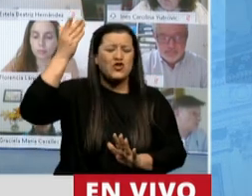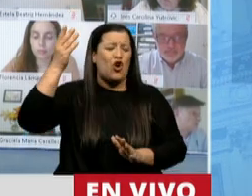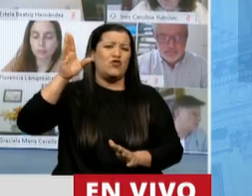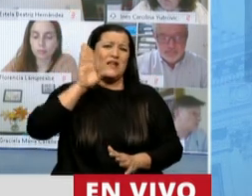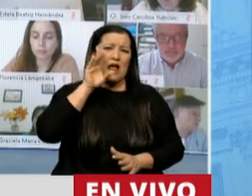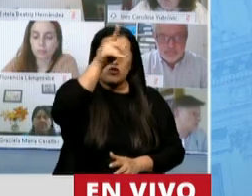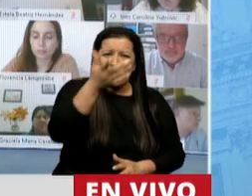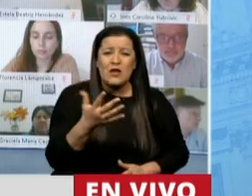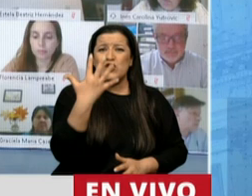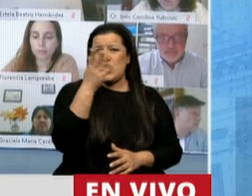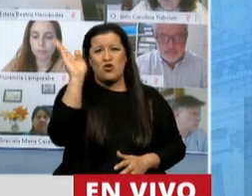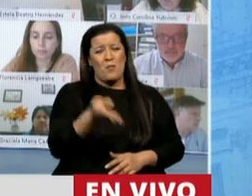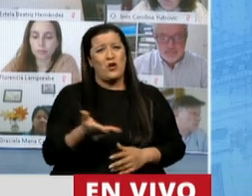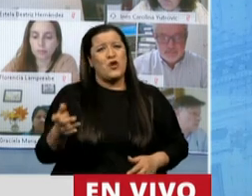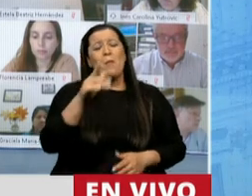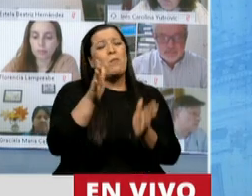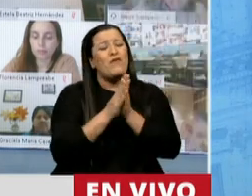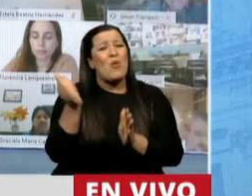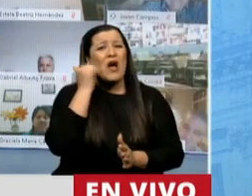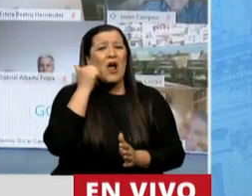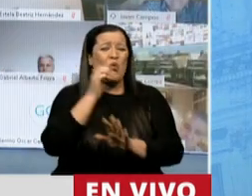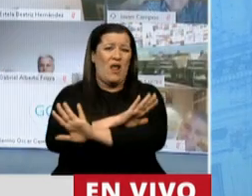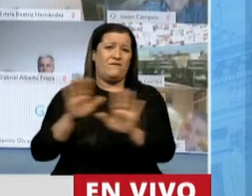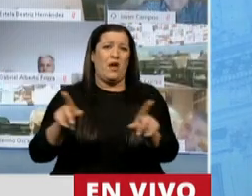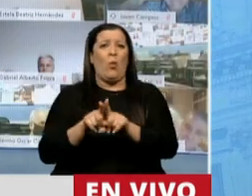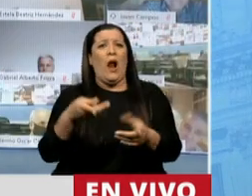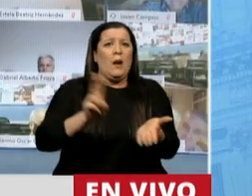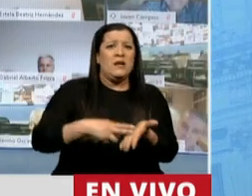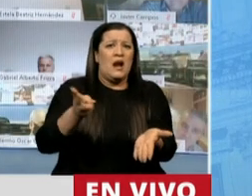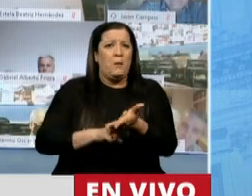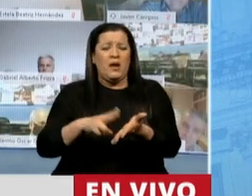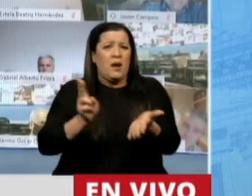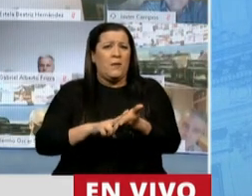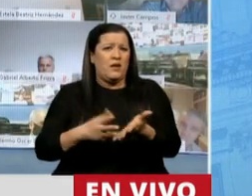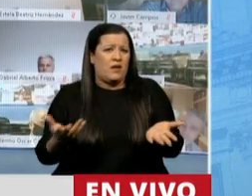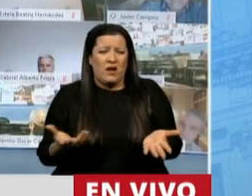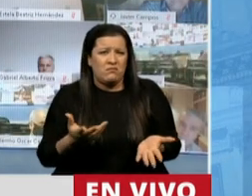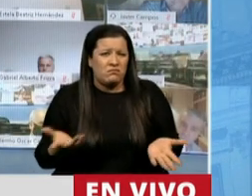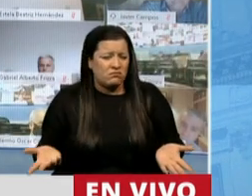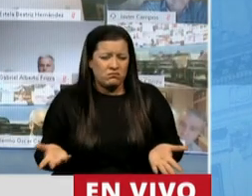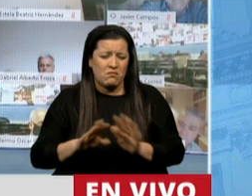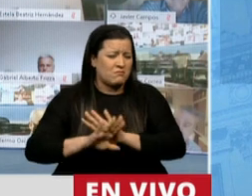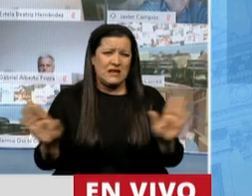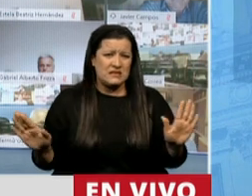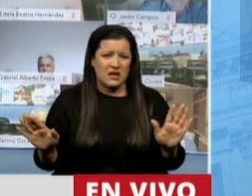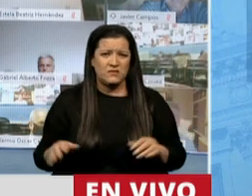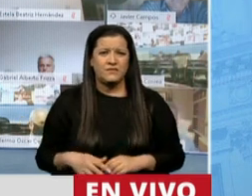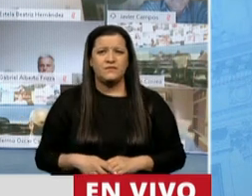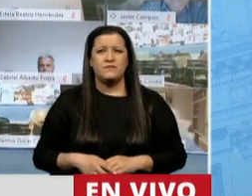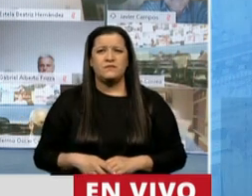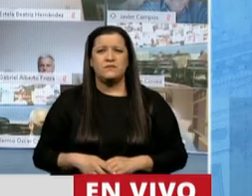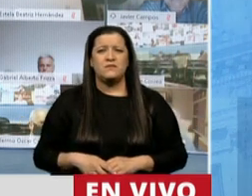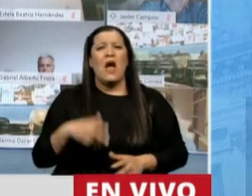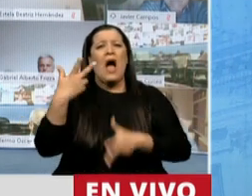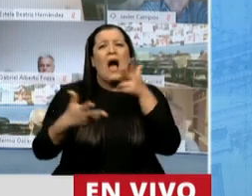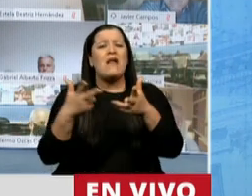5% dejen de ser tan caraduras dejen de repetir con as vacías Y si